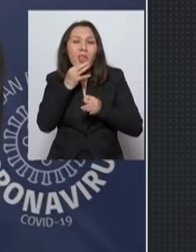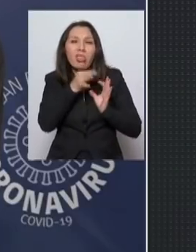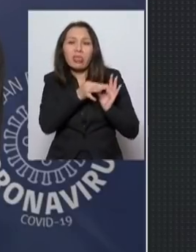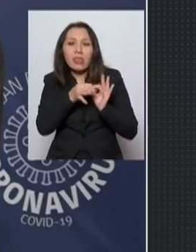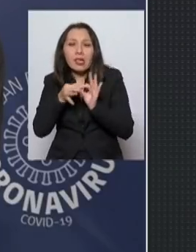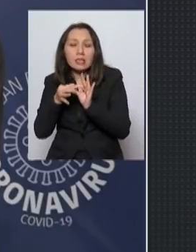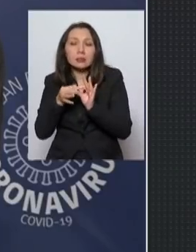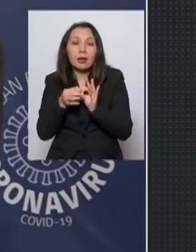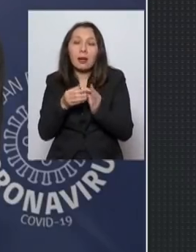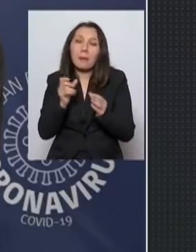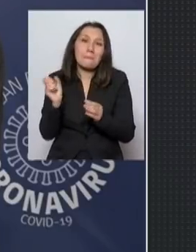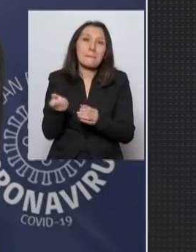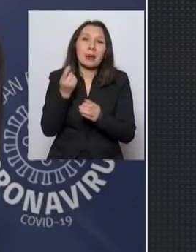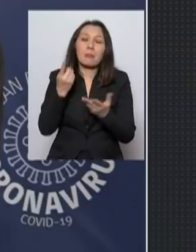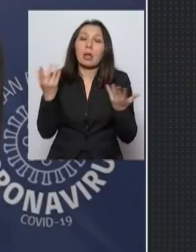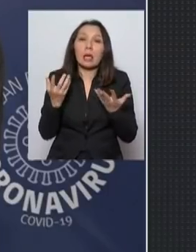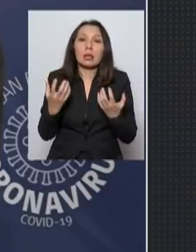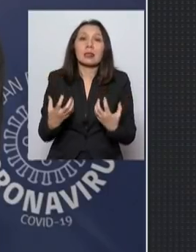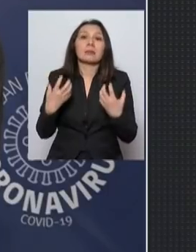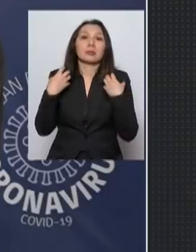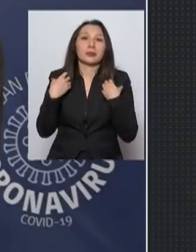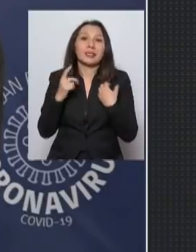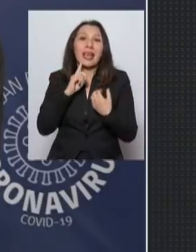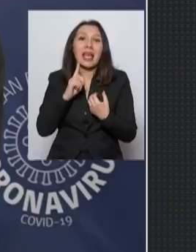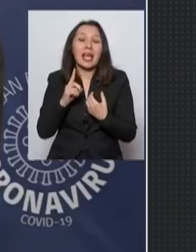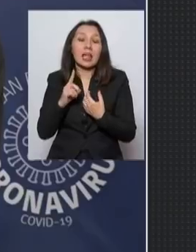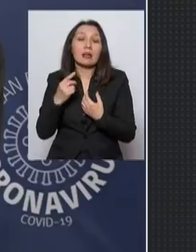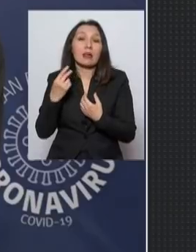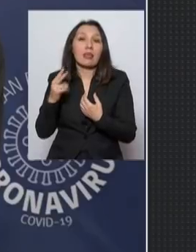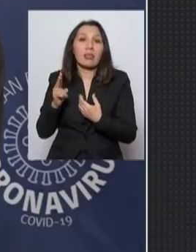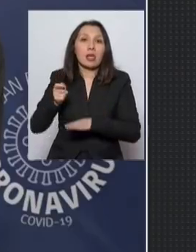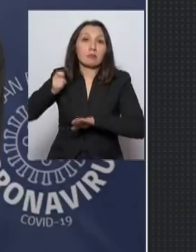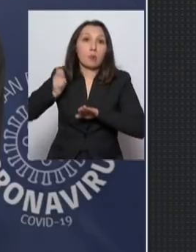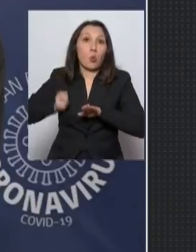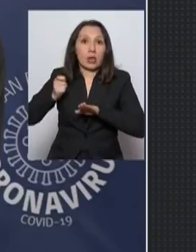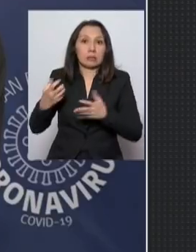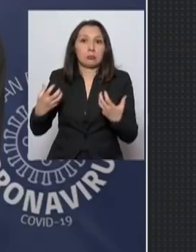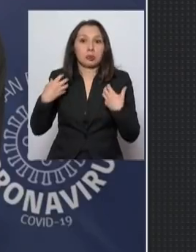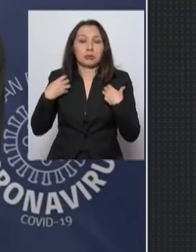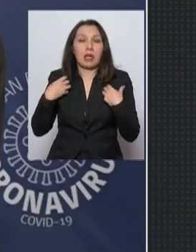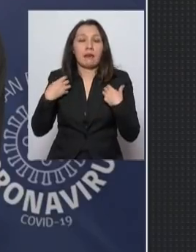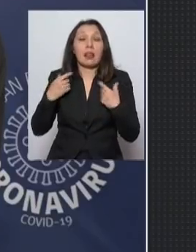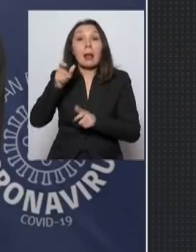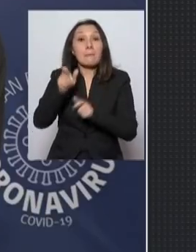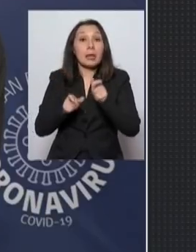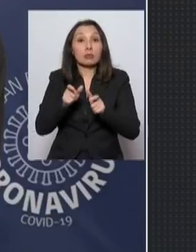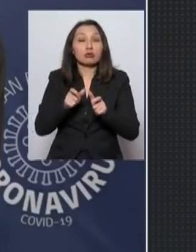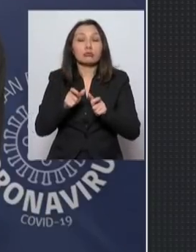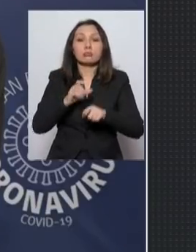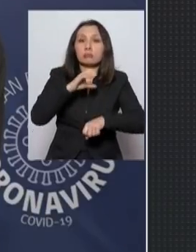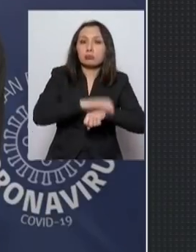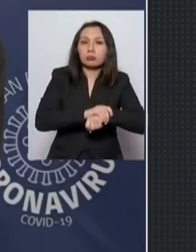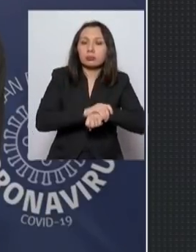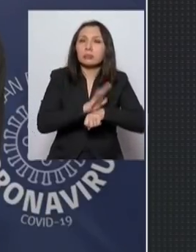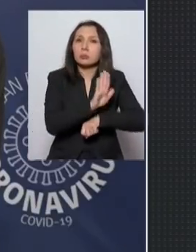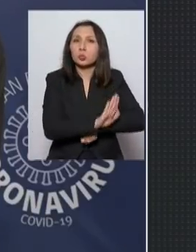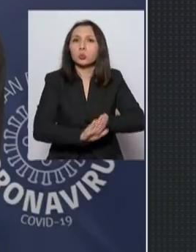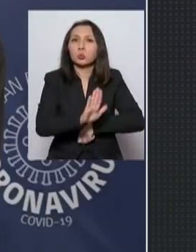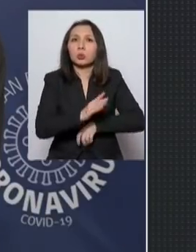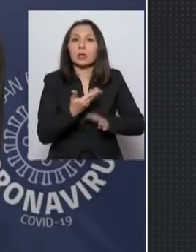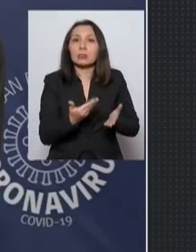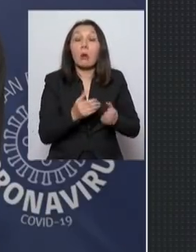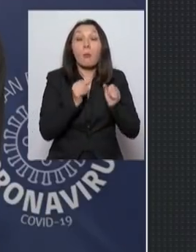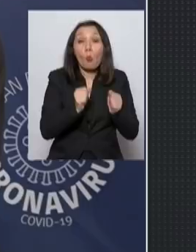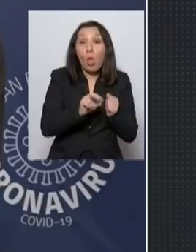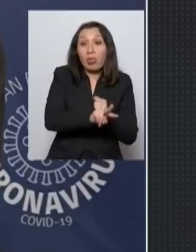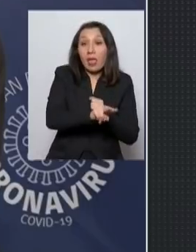depende al final de cuenta de los magistrados, que personas que están en carácter de imputados puedan ser